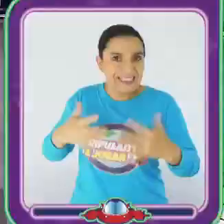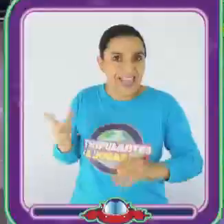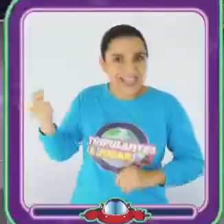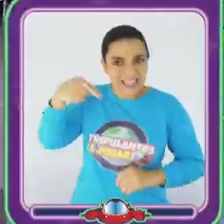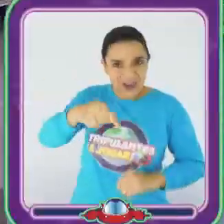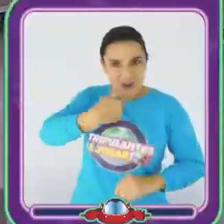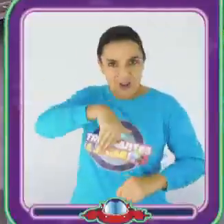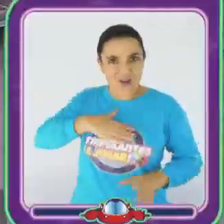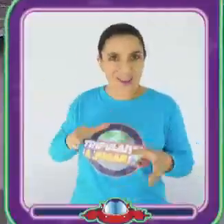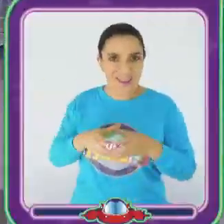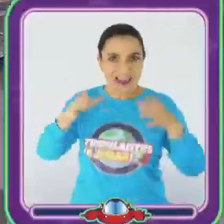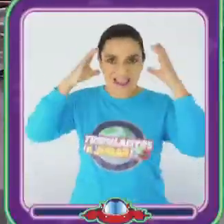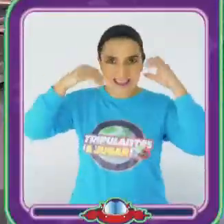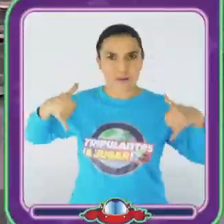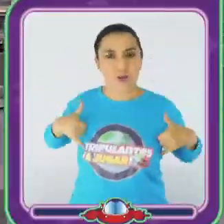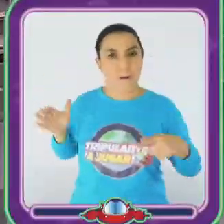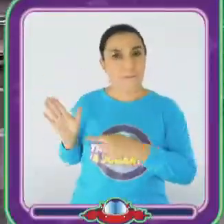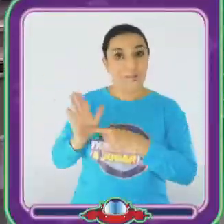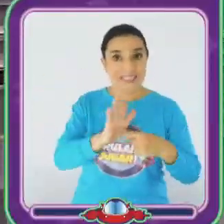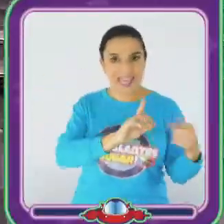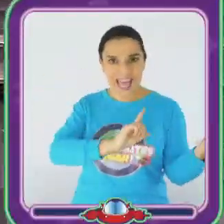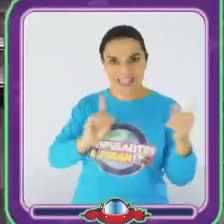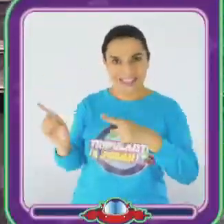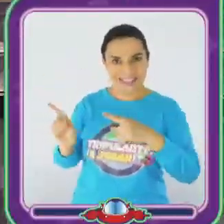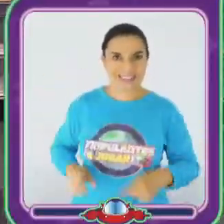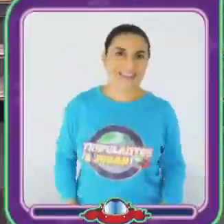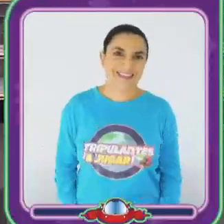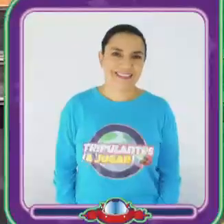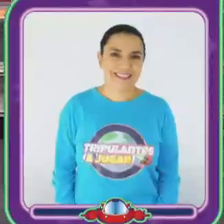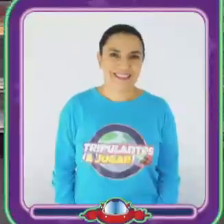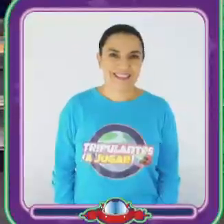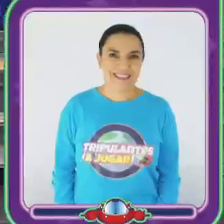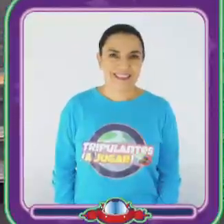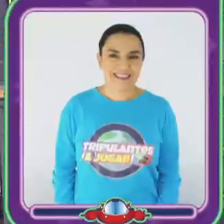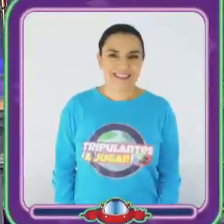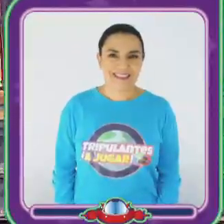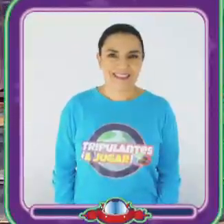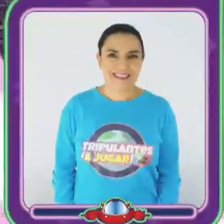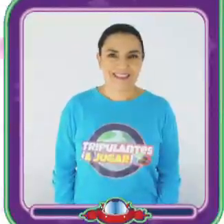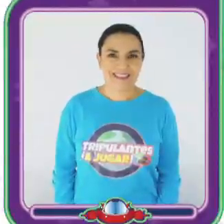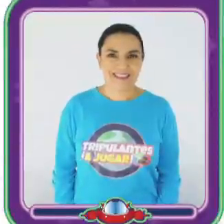porque ha llegado nuestra tripulación, que se presenta así.